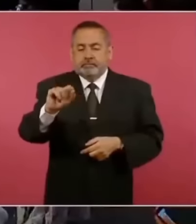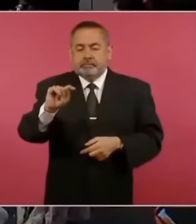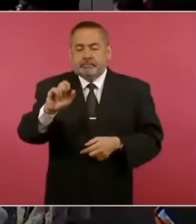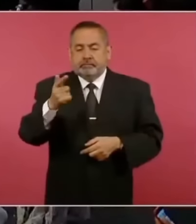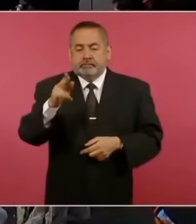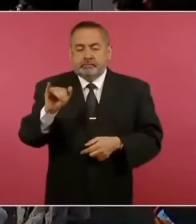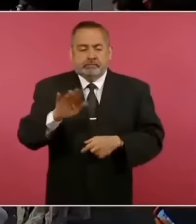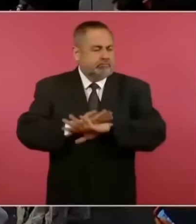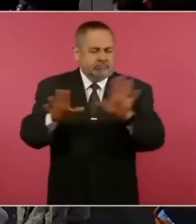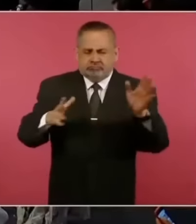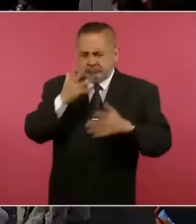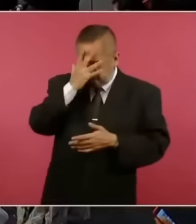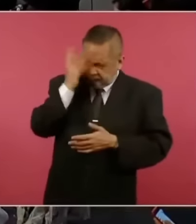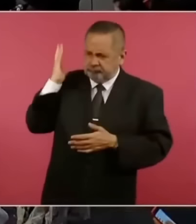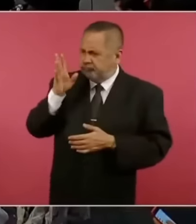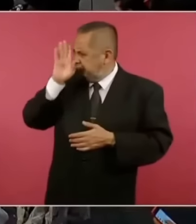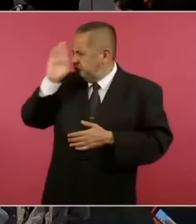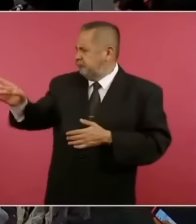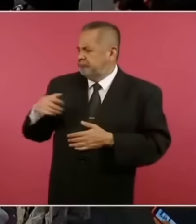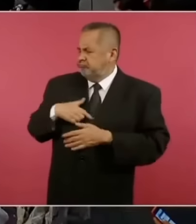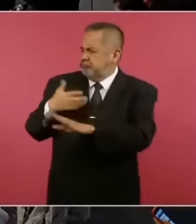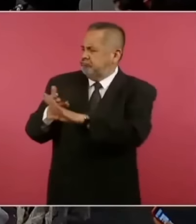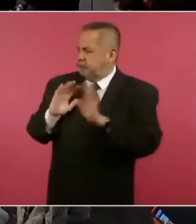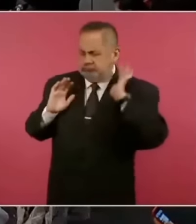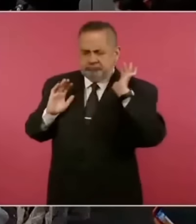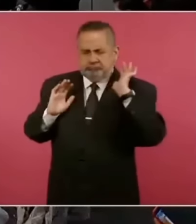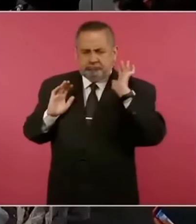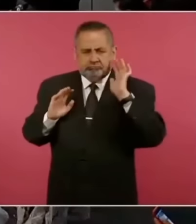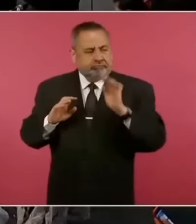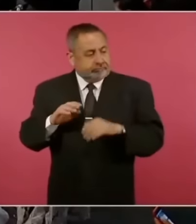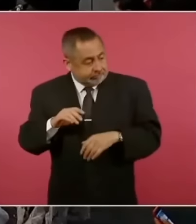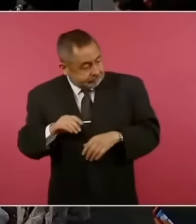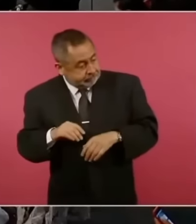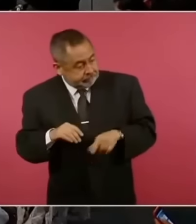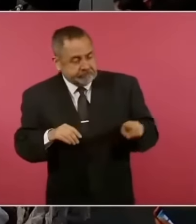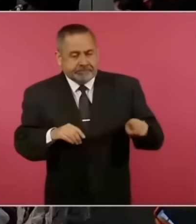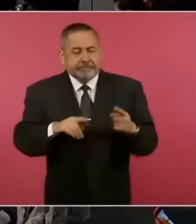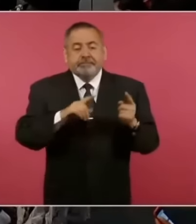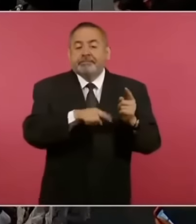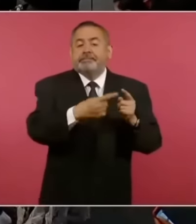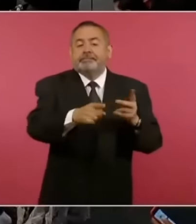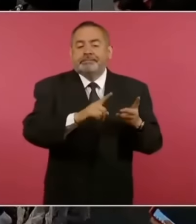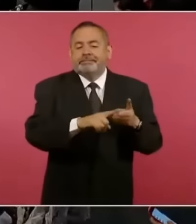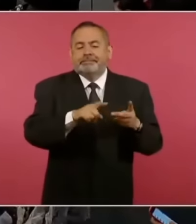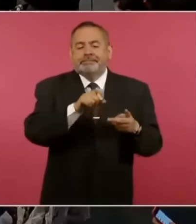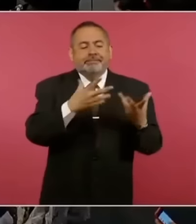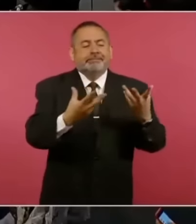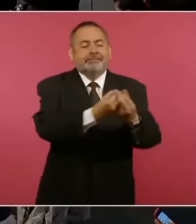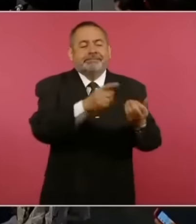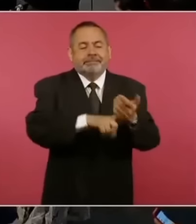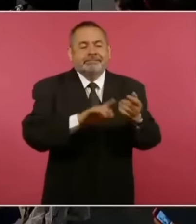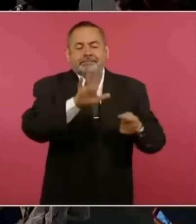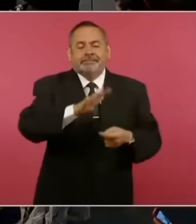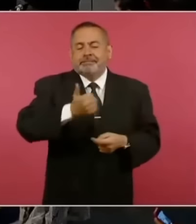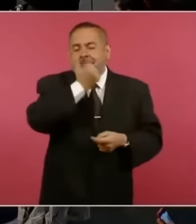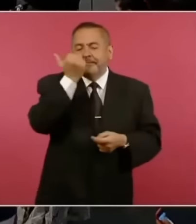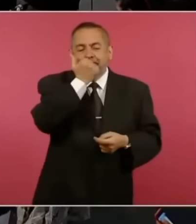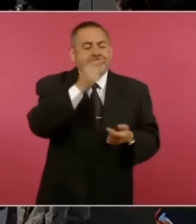pues ya este aparece de nuevo como alumna de Pedro